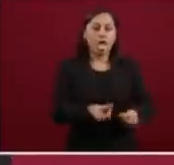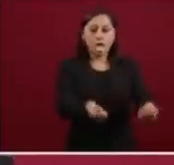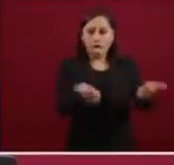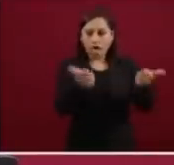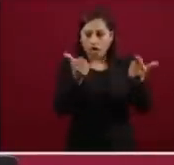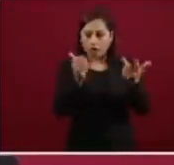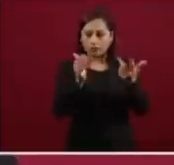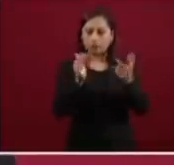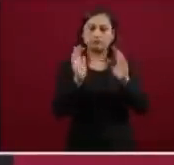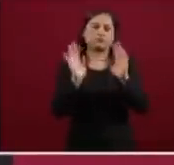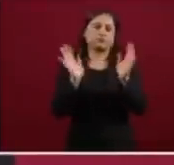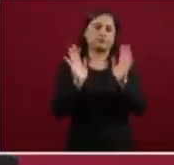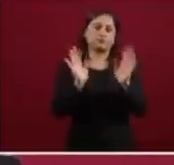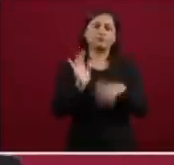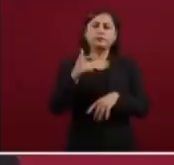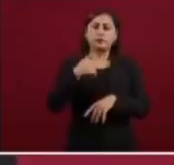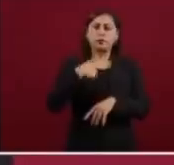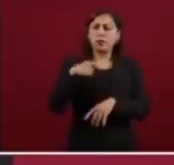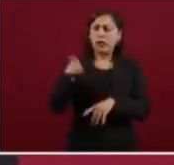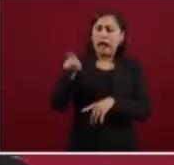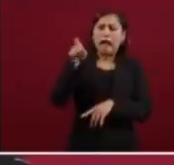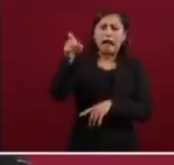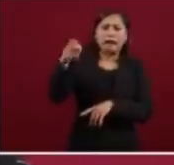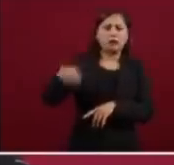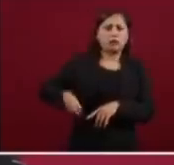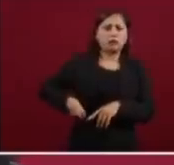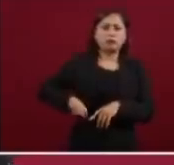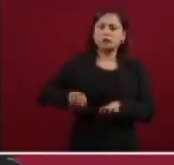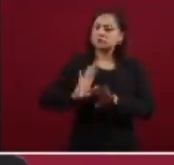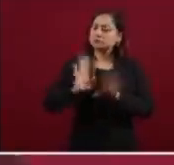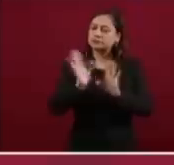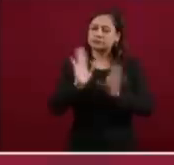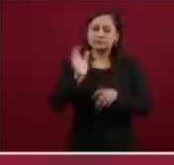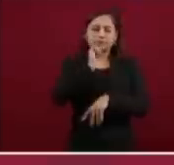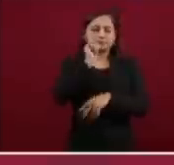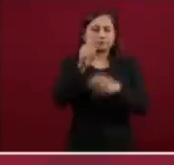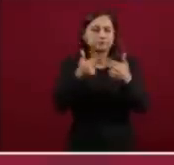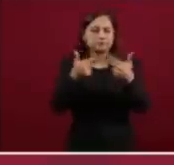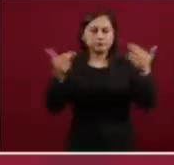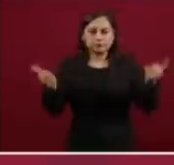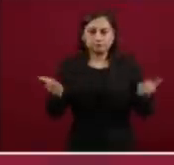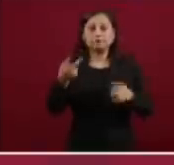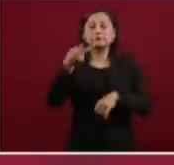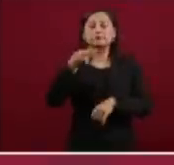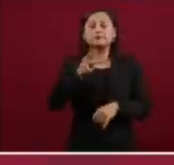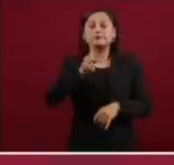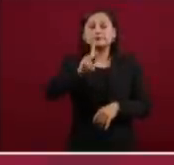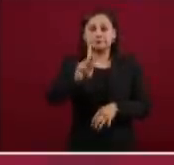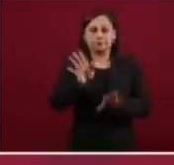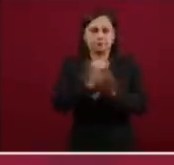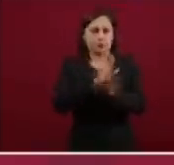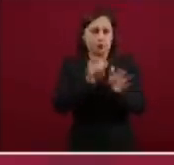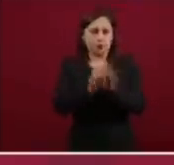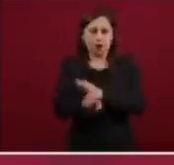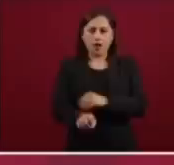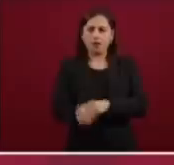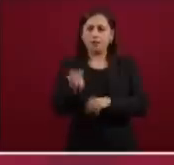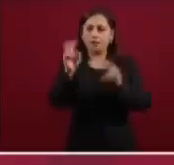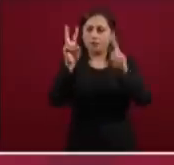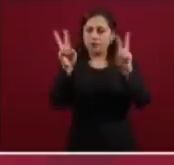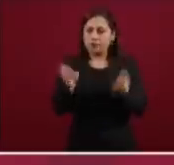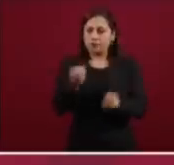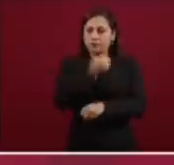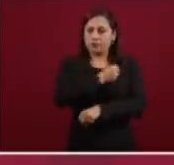culpo a nadie pero en el caso de salud el llamado